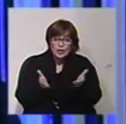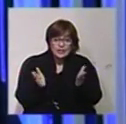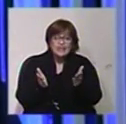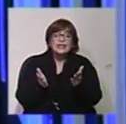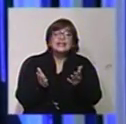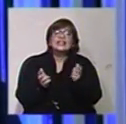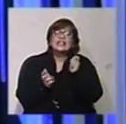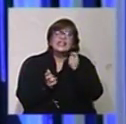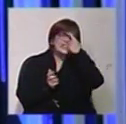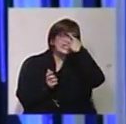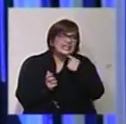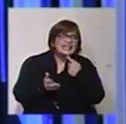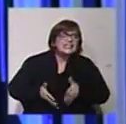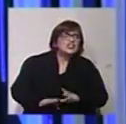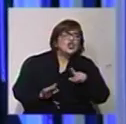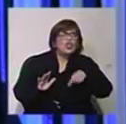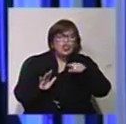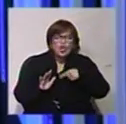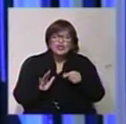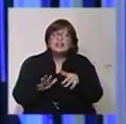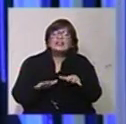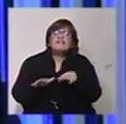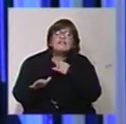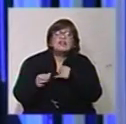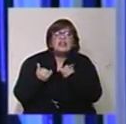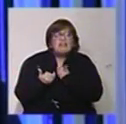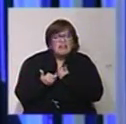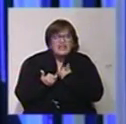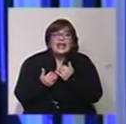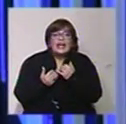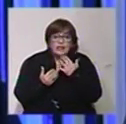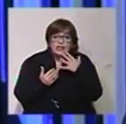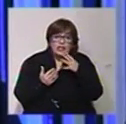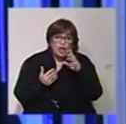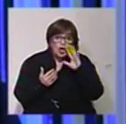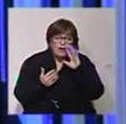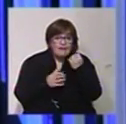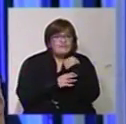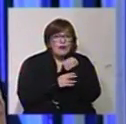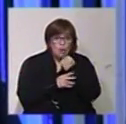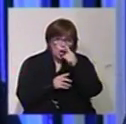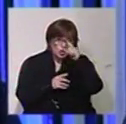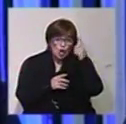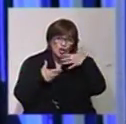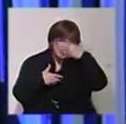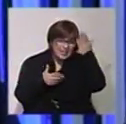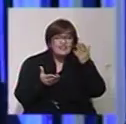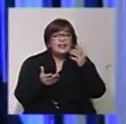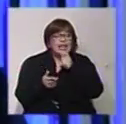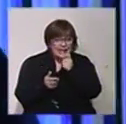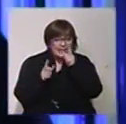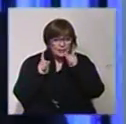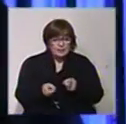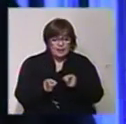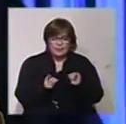quién fue, dónde nació, qué fue de su vida y cómo llegó a ser un chef tan reconocido, un comunicador tan reconocido. Pero ahora sigamos con el